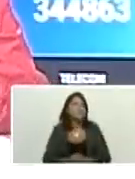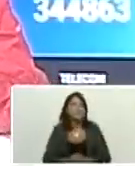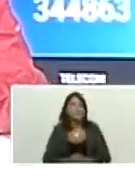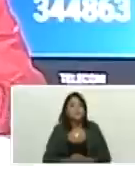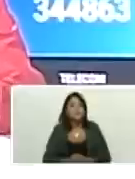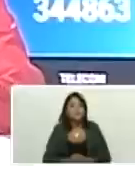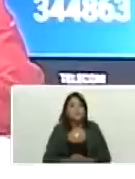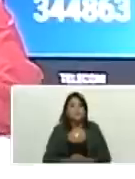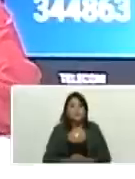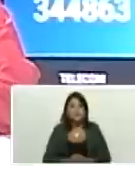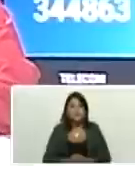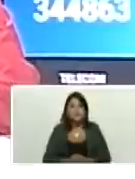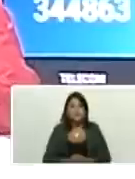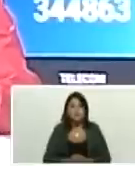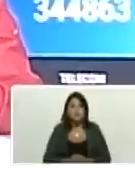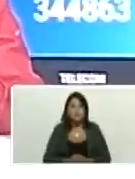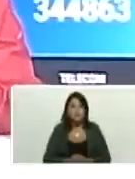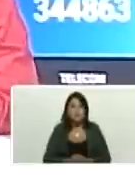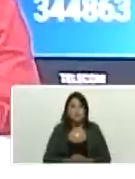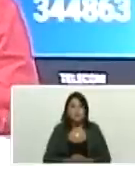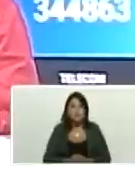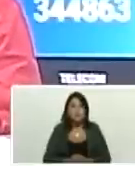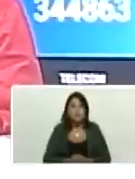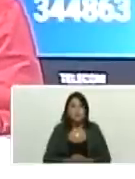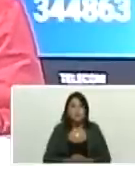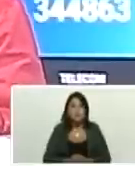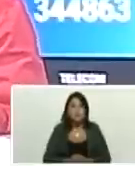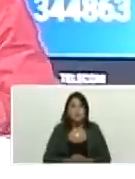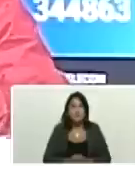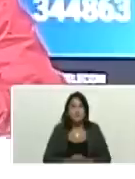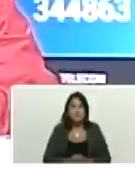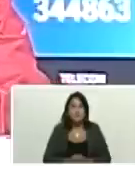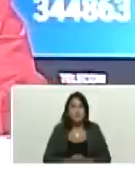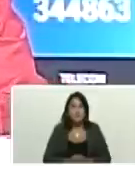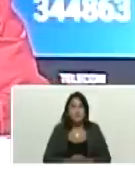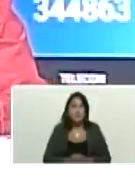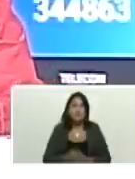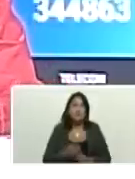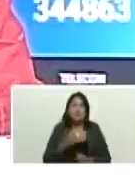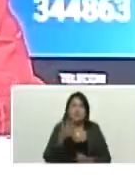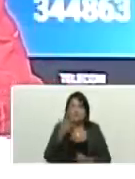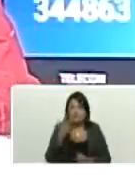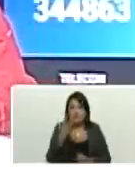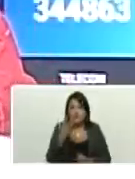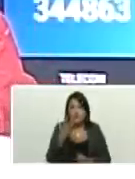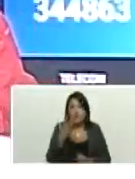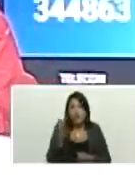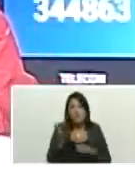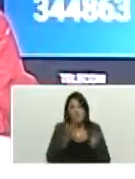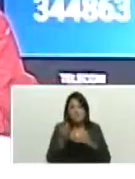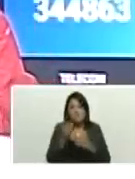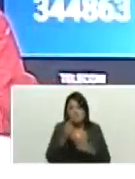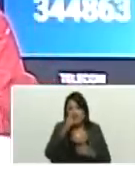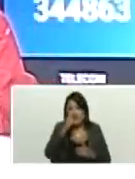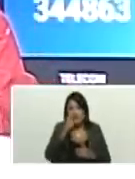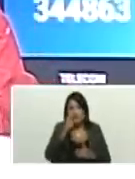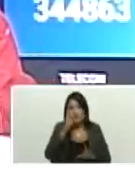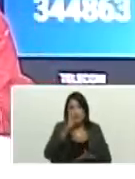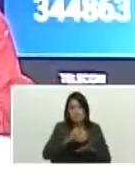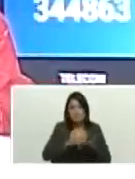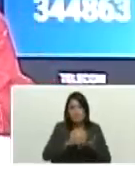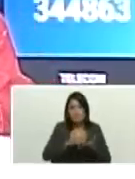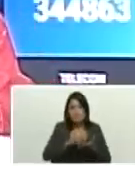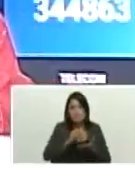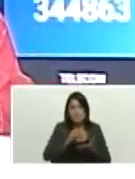en el momento que nuestro comandante Chávez cambió de paisaje, se despidió de nosotros aquel 5 de marzo del año 2013,